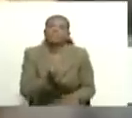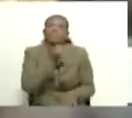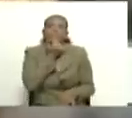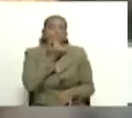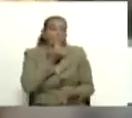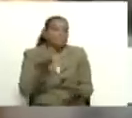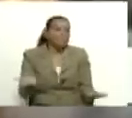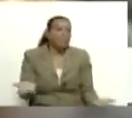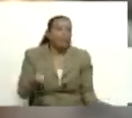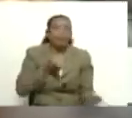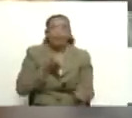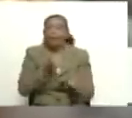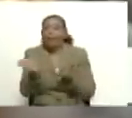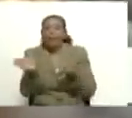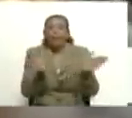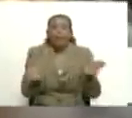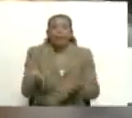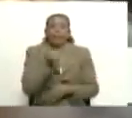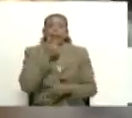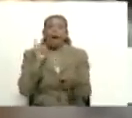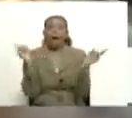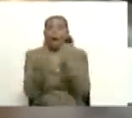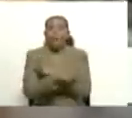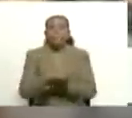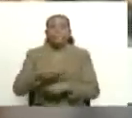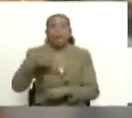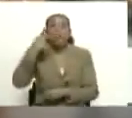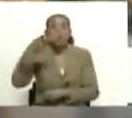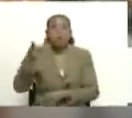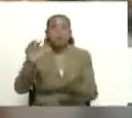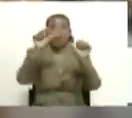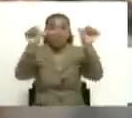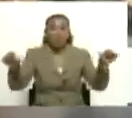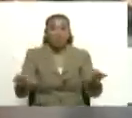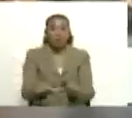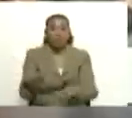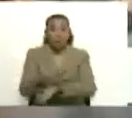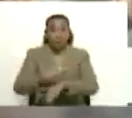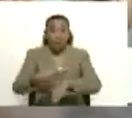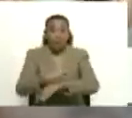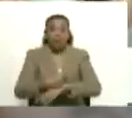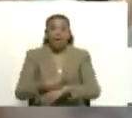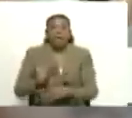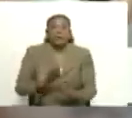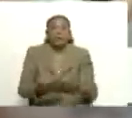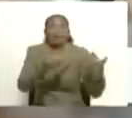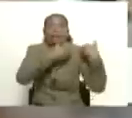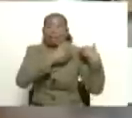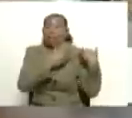lucha para lograr el cambio político en el país. Asumiendo los costos